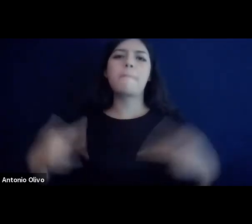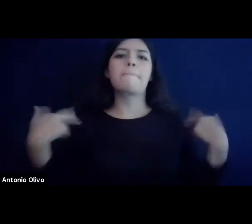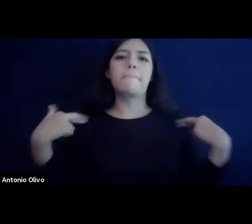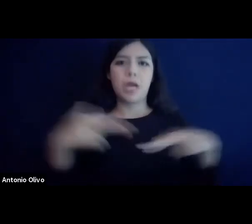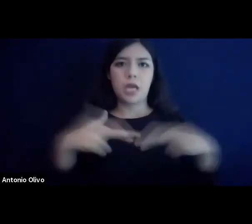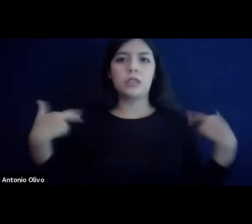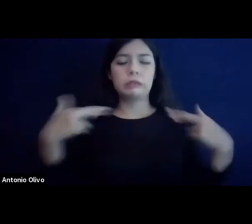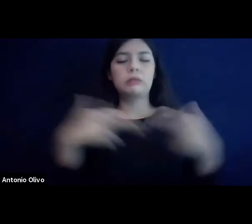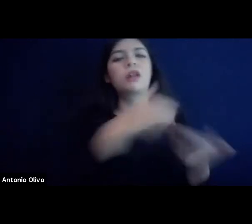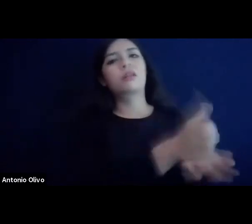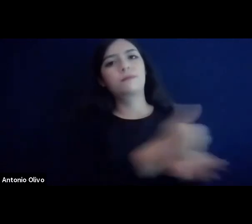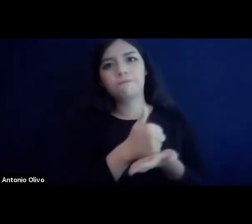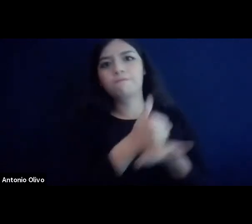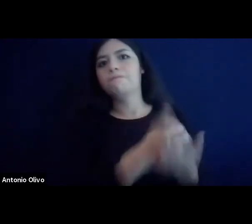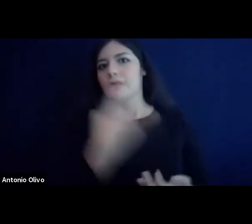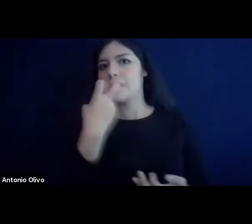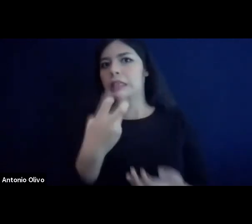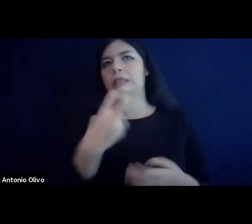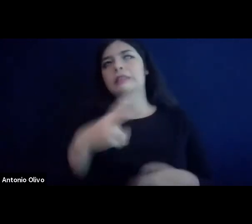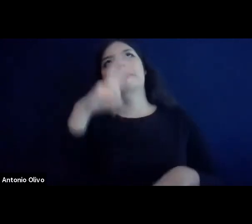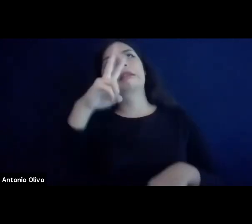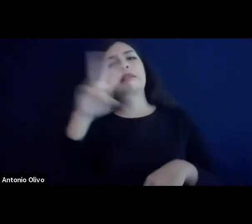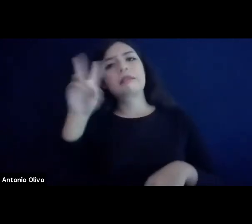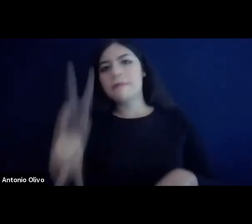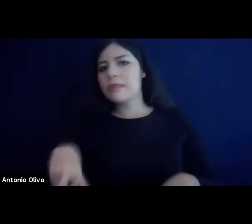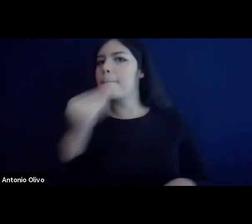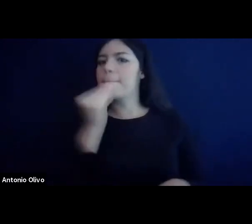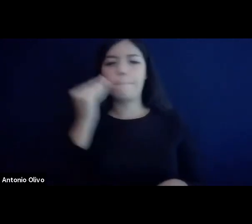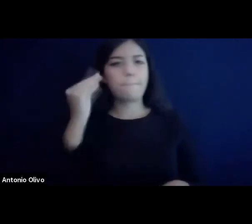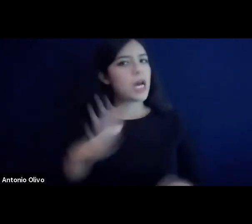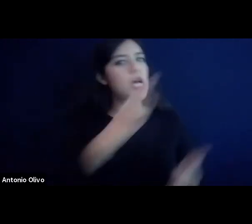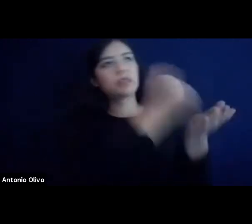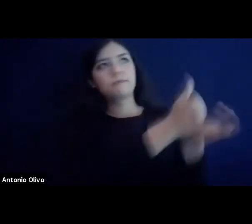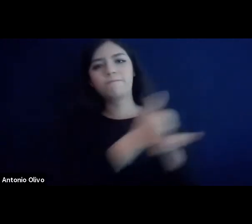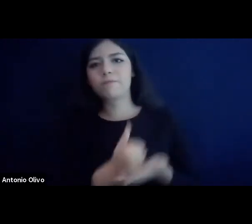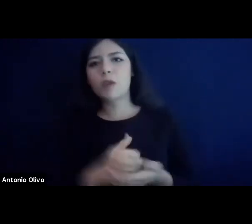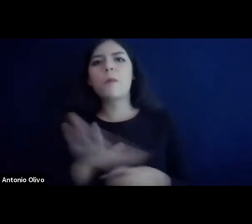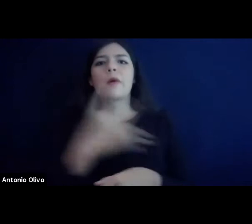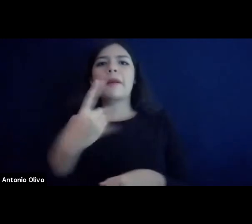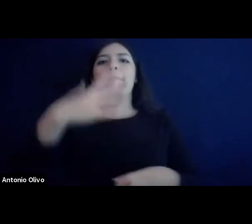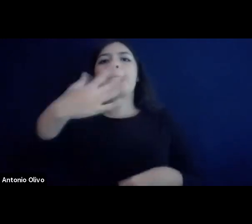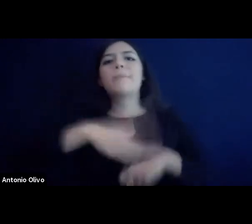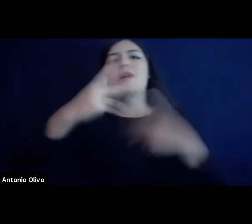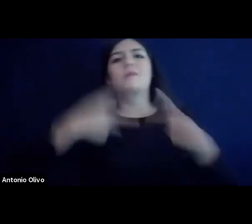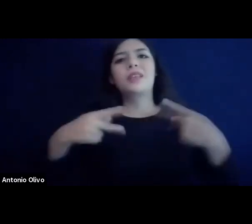y pues fue una experiencia muy, muy padre. Se crearon, aparte de la accesibilidad